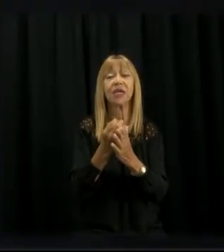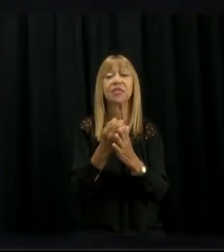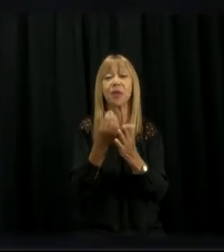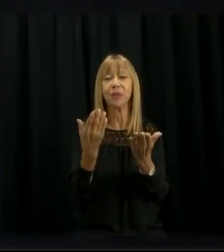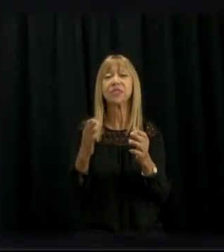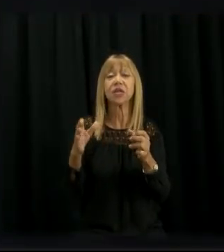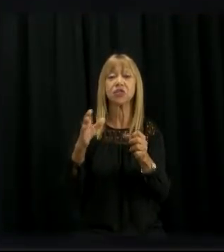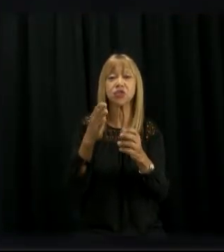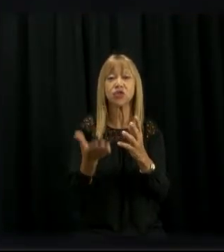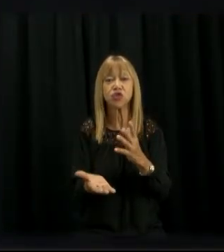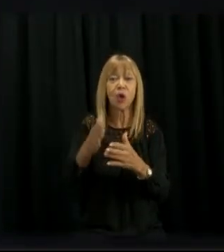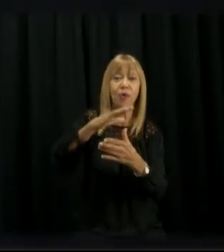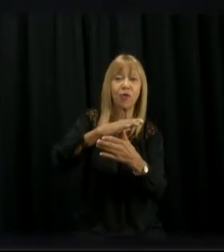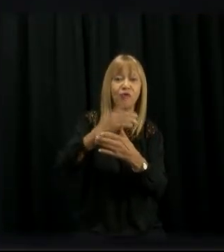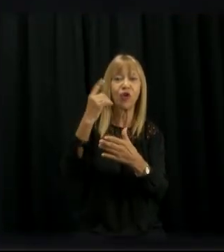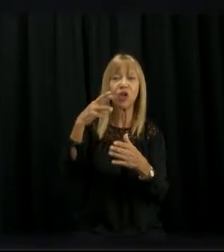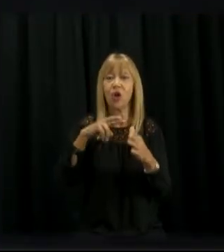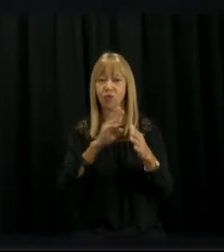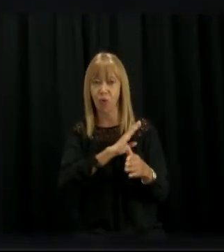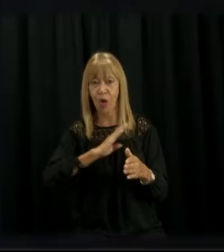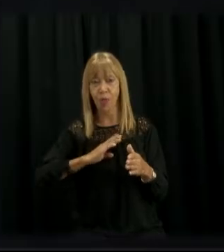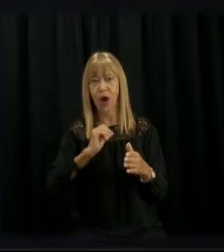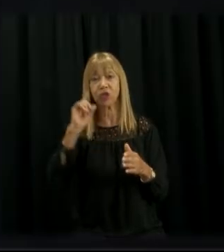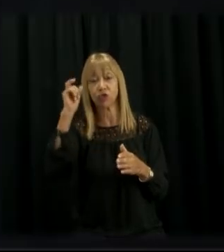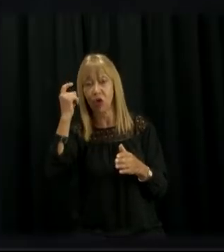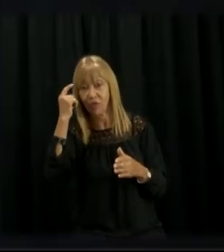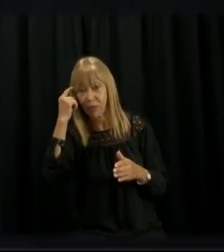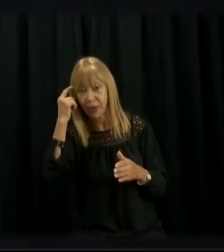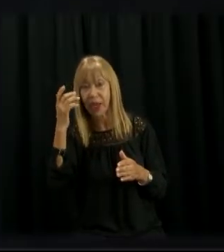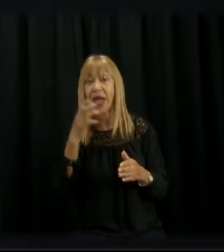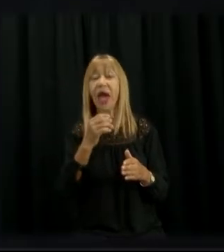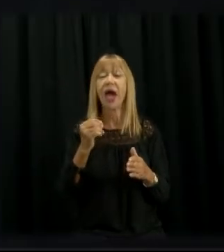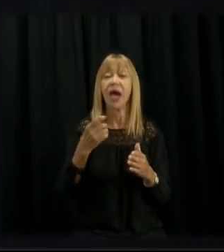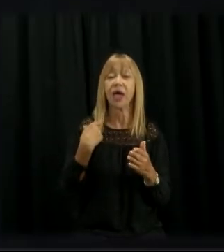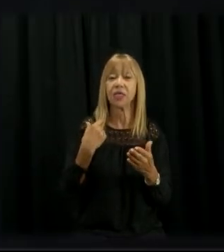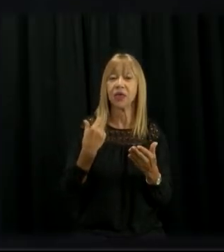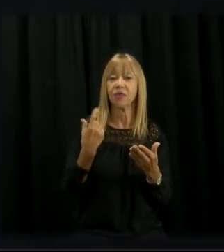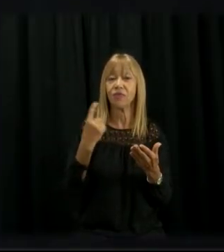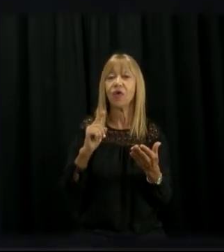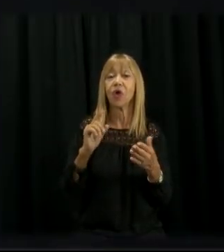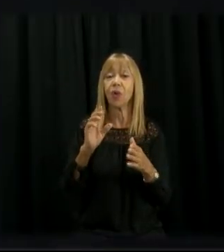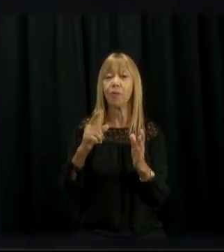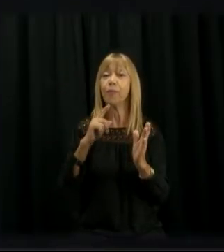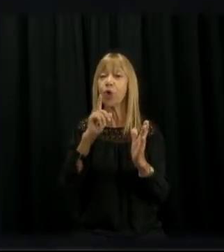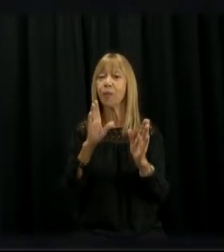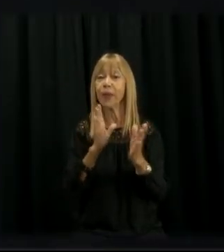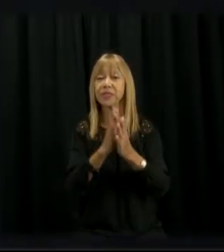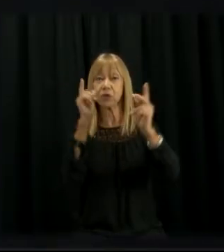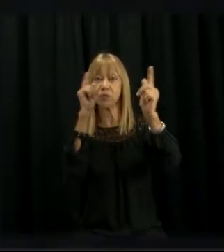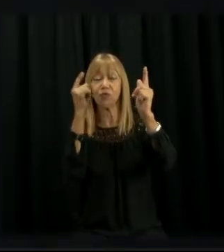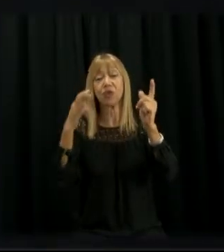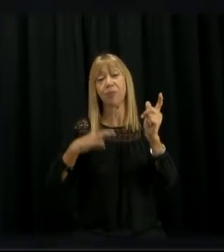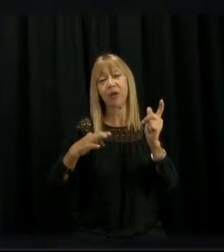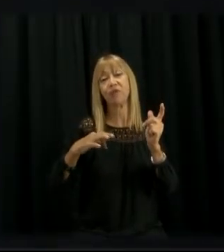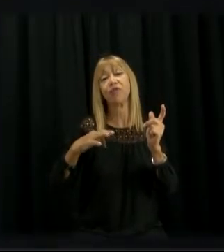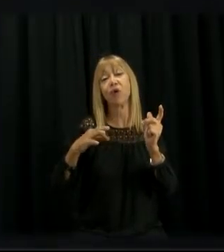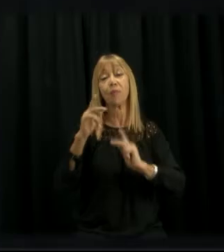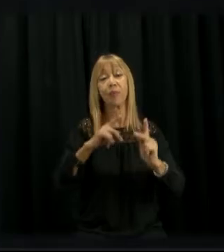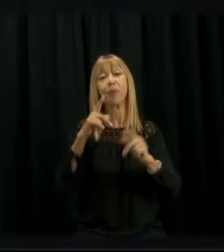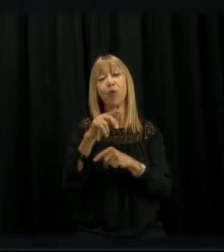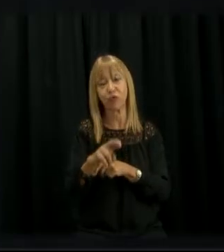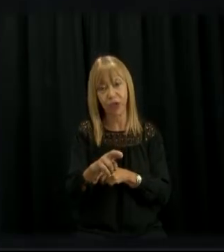estos estados son una prioridad mayor para la Junta y para el gobierno y que está en el centro de los